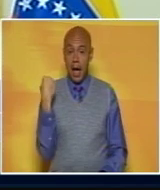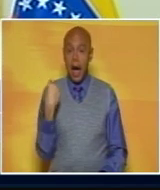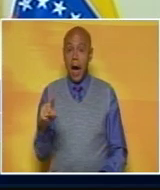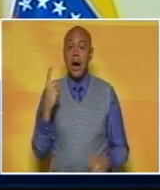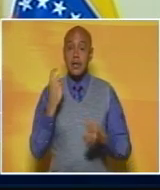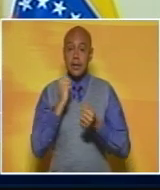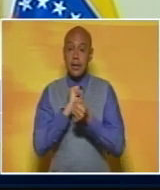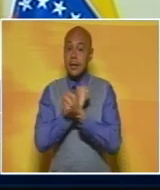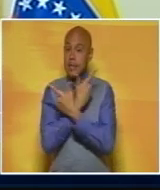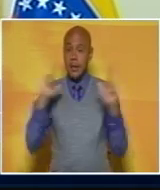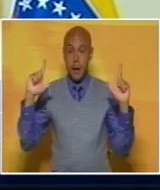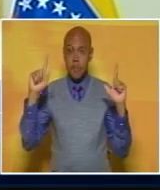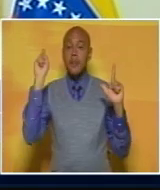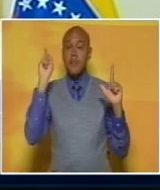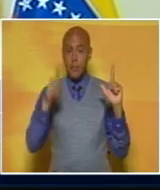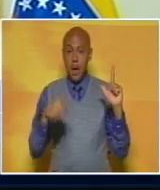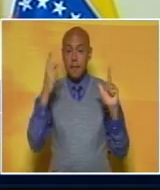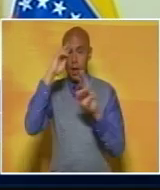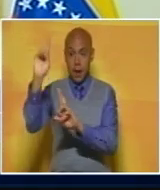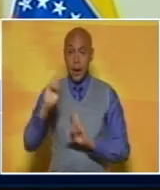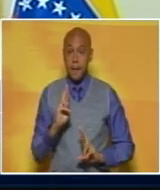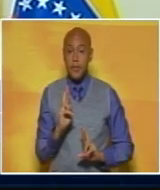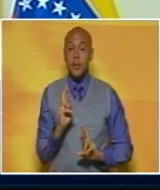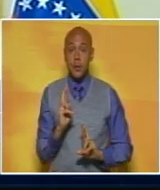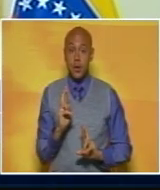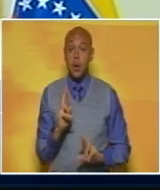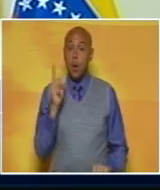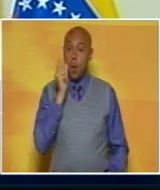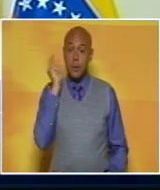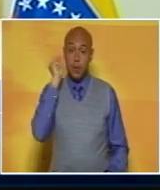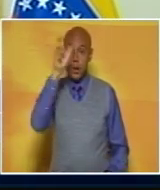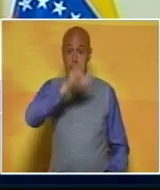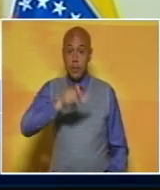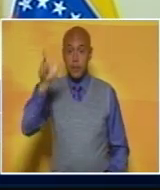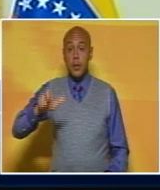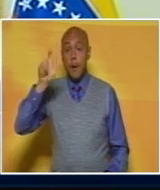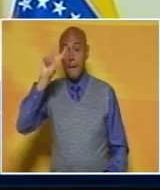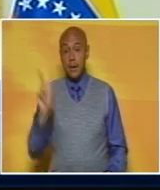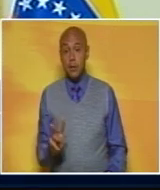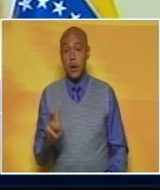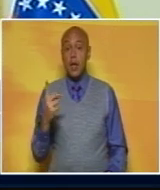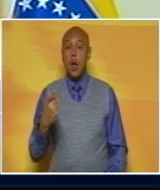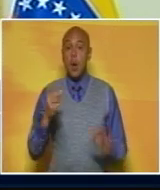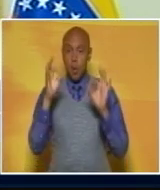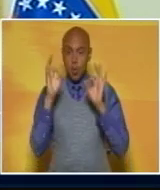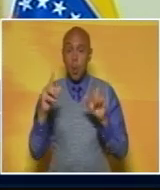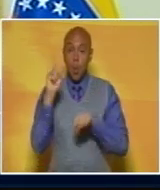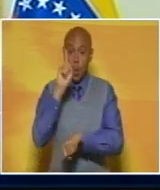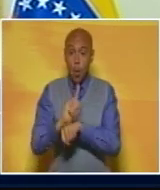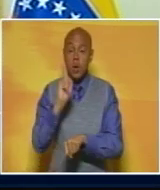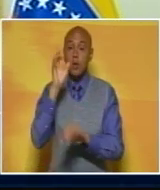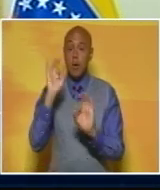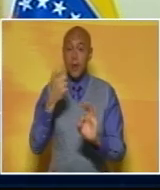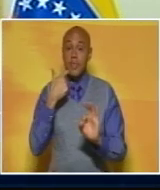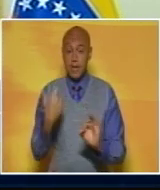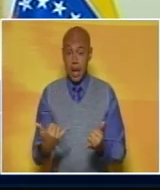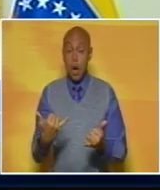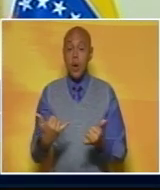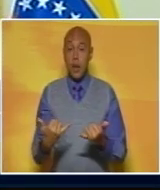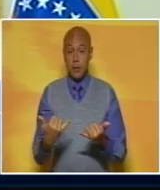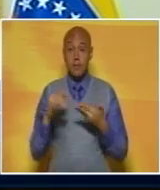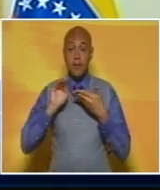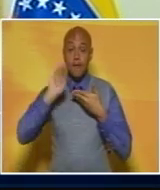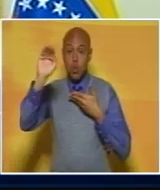irrevocablemente libre e independiente. Solo el pueblo venezolano determina y determinará su presente y su